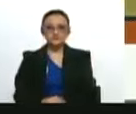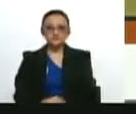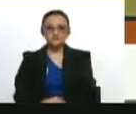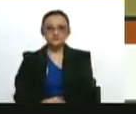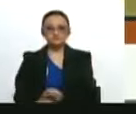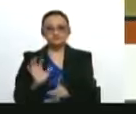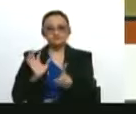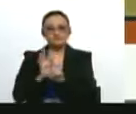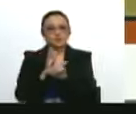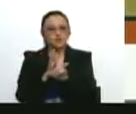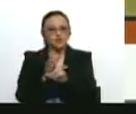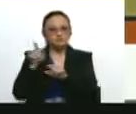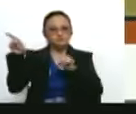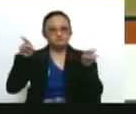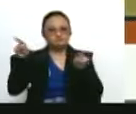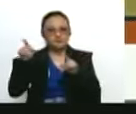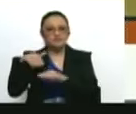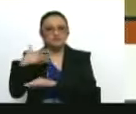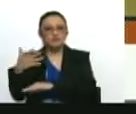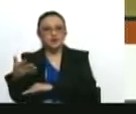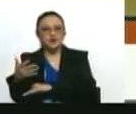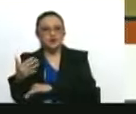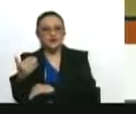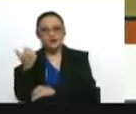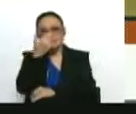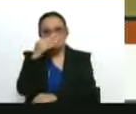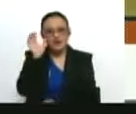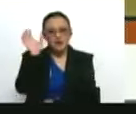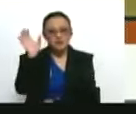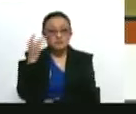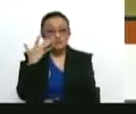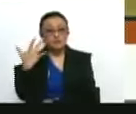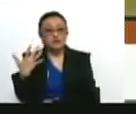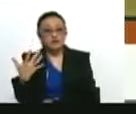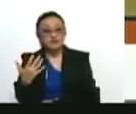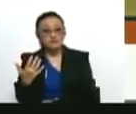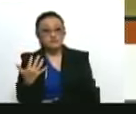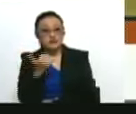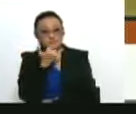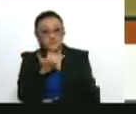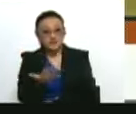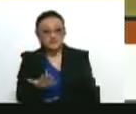Amenazas de allá, de afuera, el imperialismo. Vean lo que ocurre, pues.